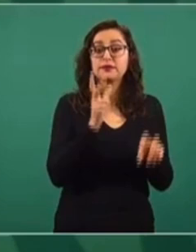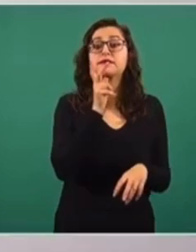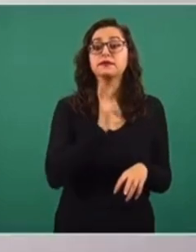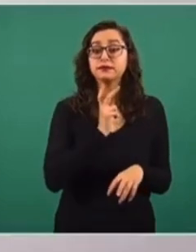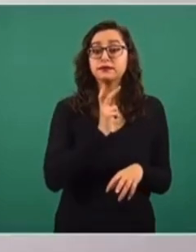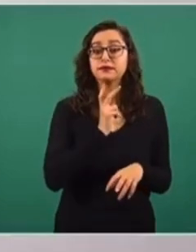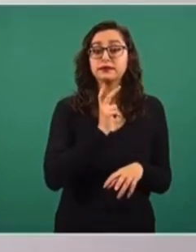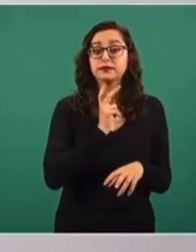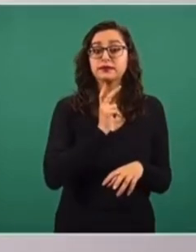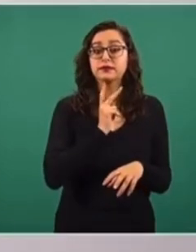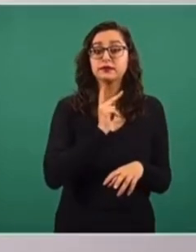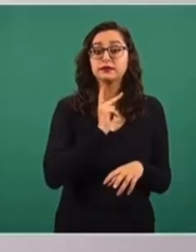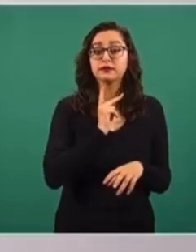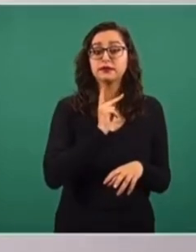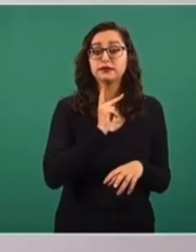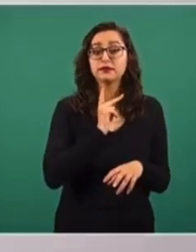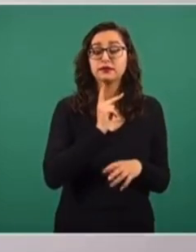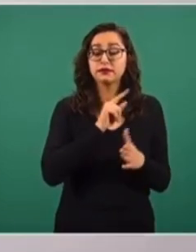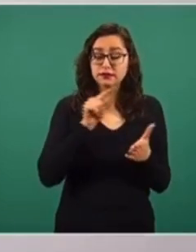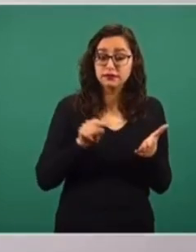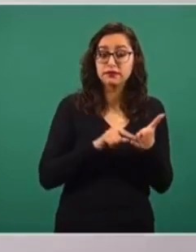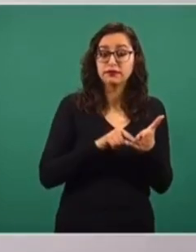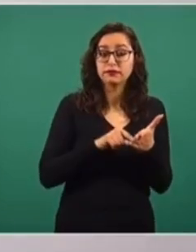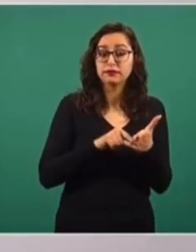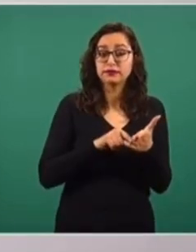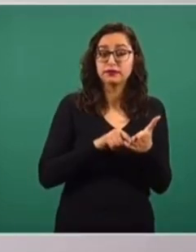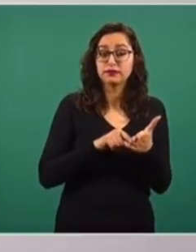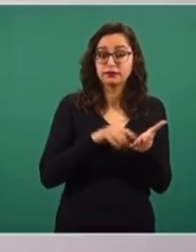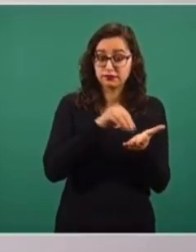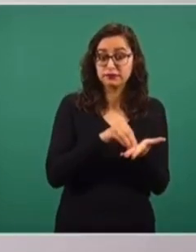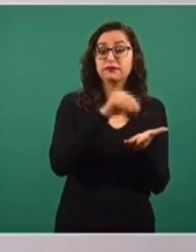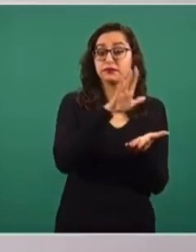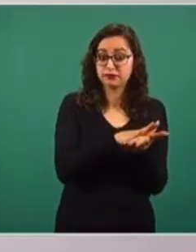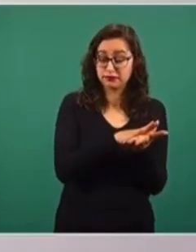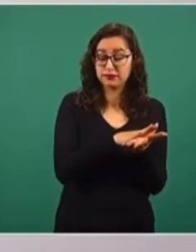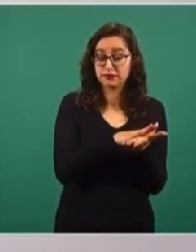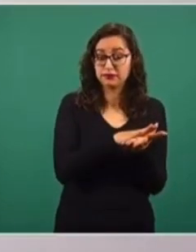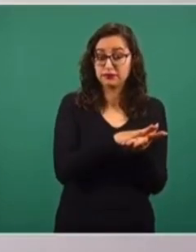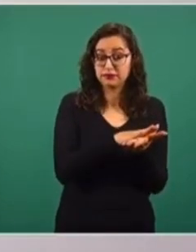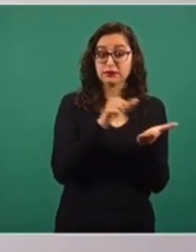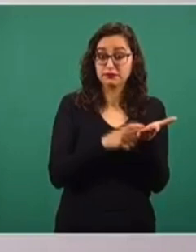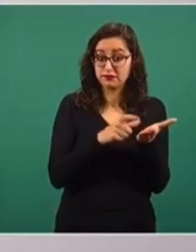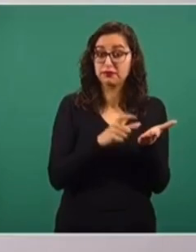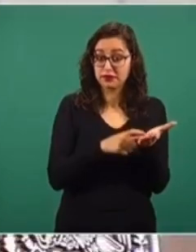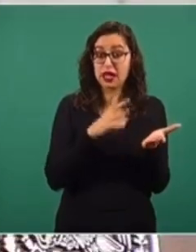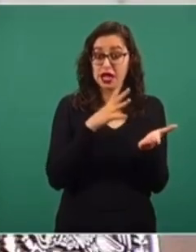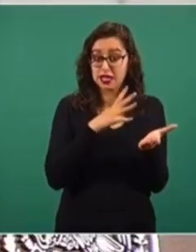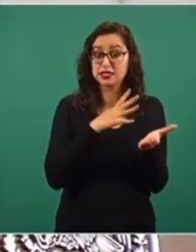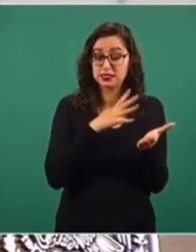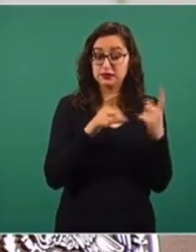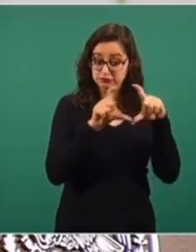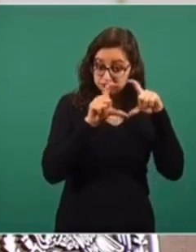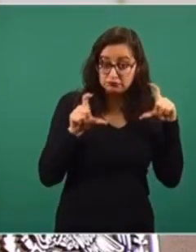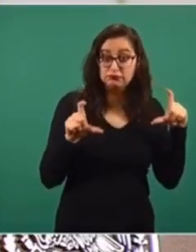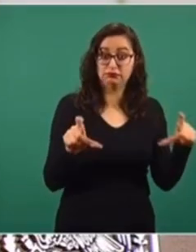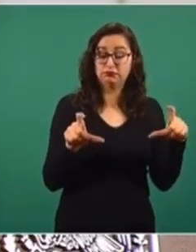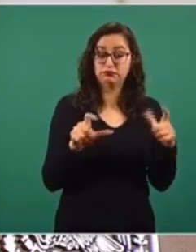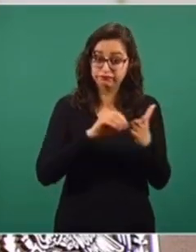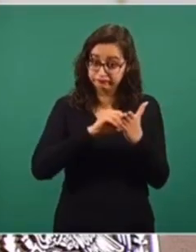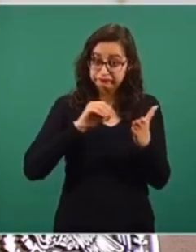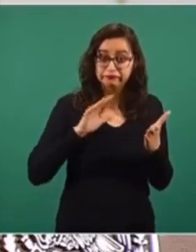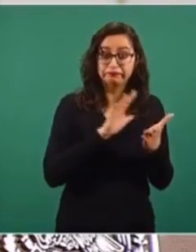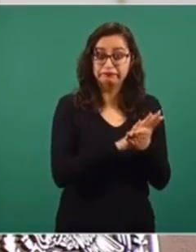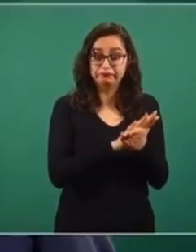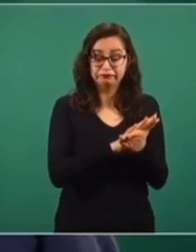se estableció, incluso, un capítulo amplio,